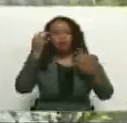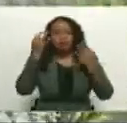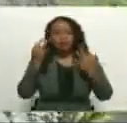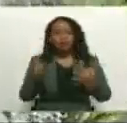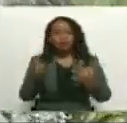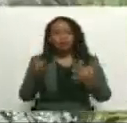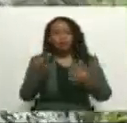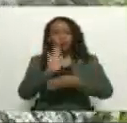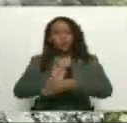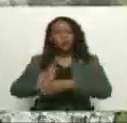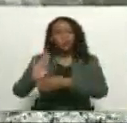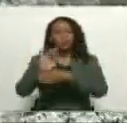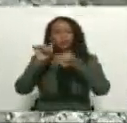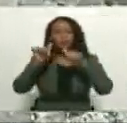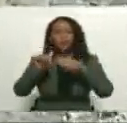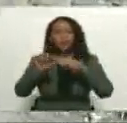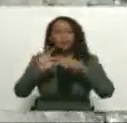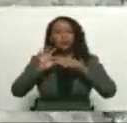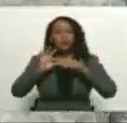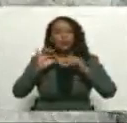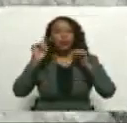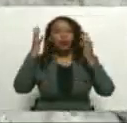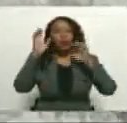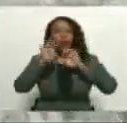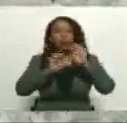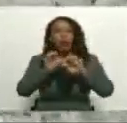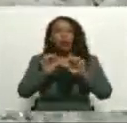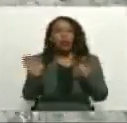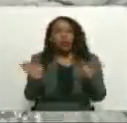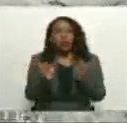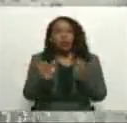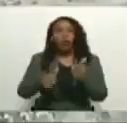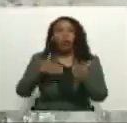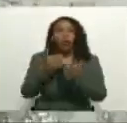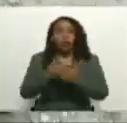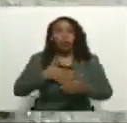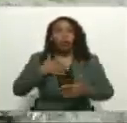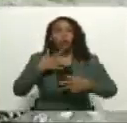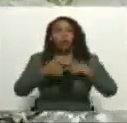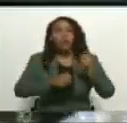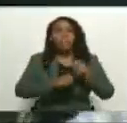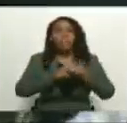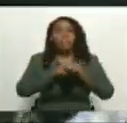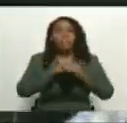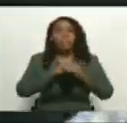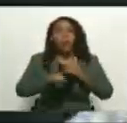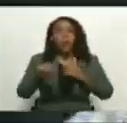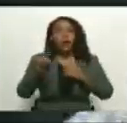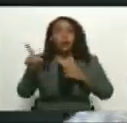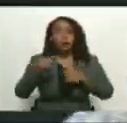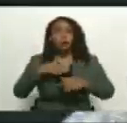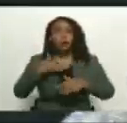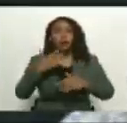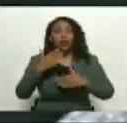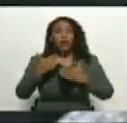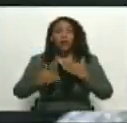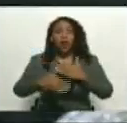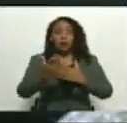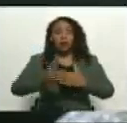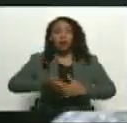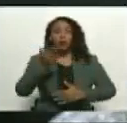la protección de esta especie desde que es cachorro hasta que se pueda reproducir. Y eso es un gran avance para la conservación. ¿Qué te movió a ti,